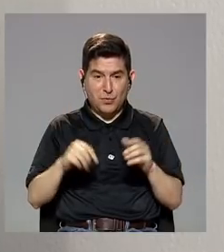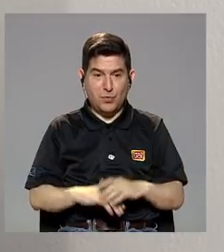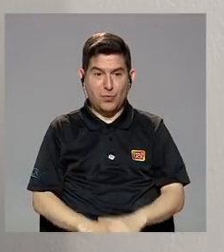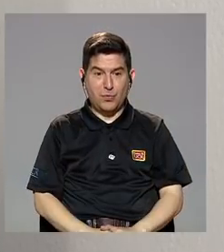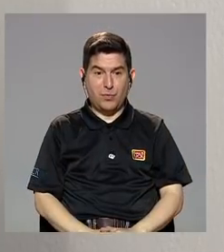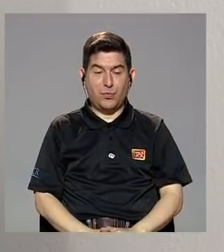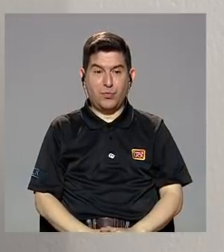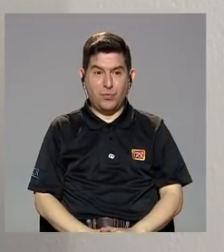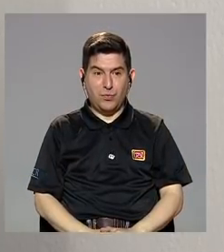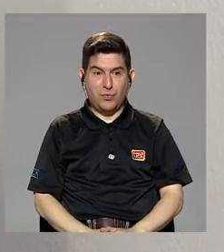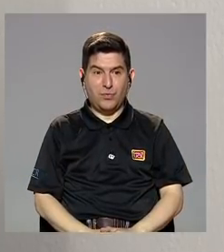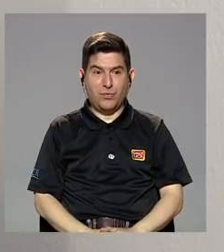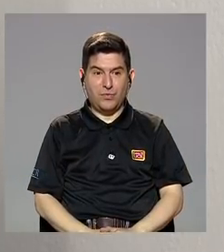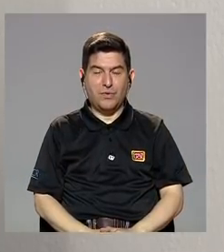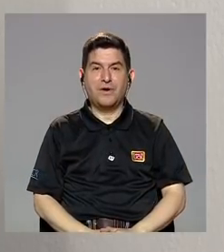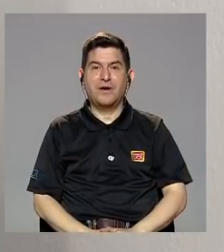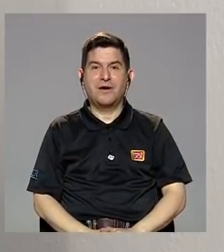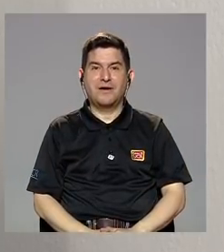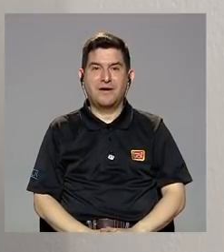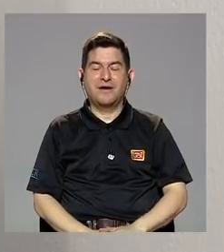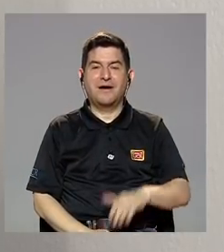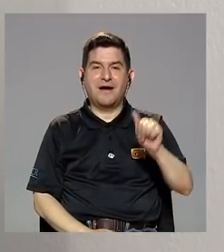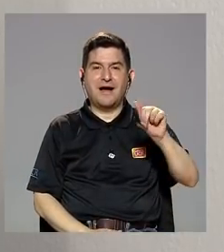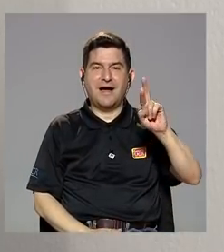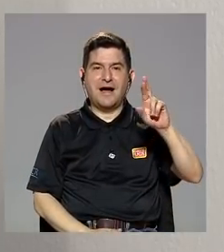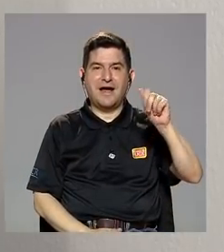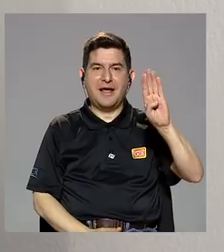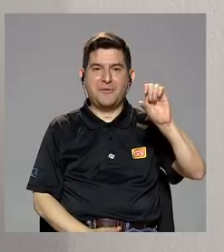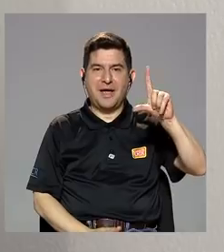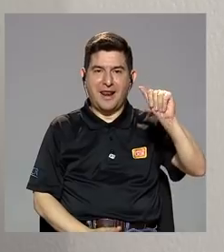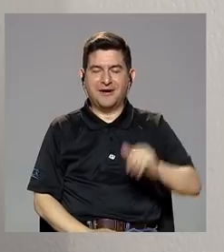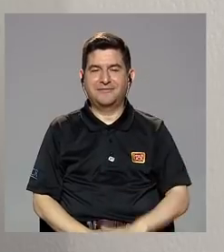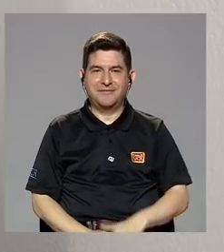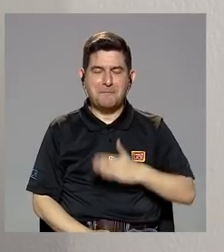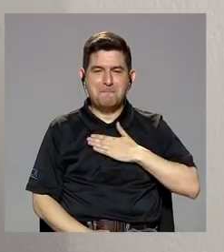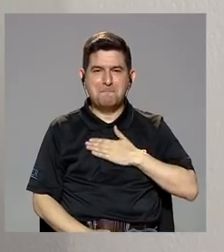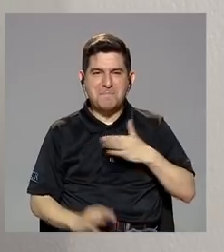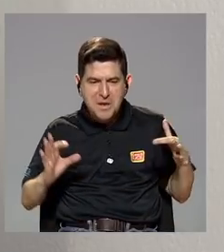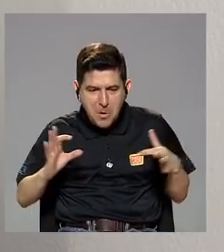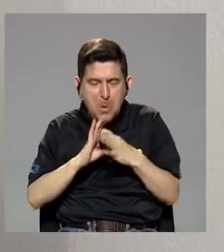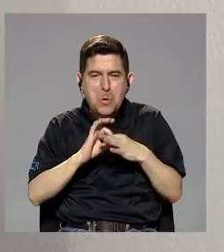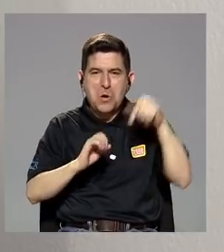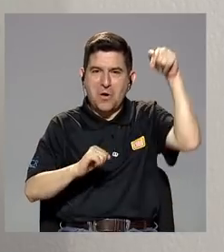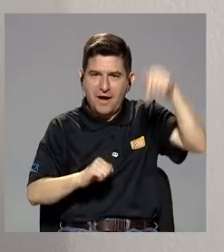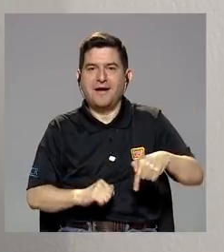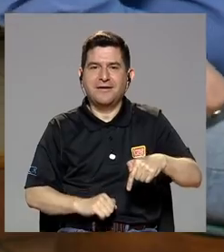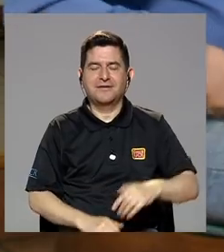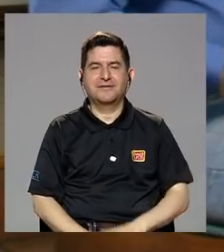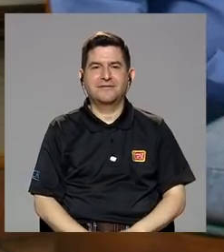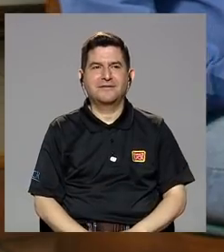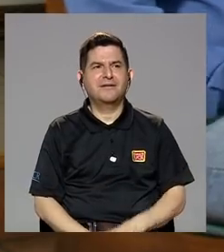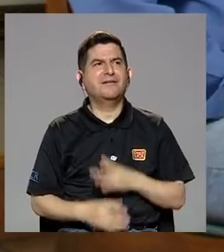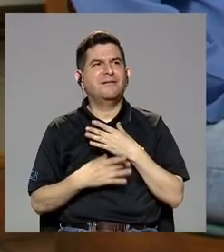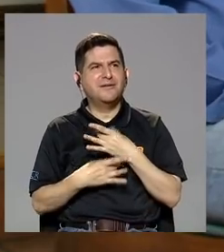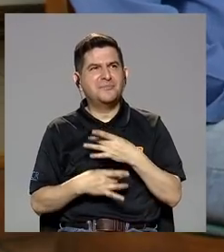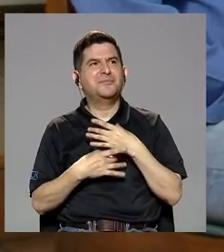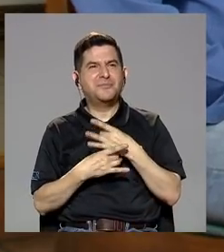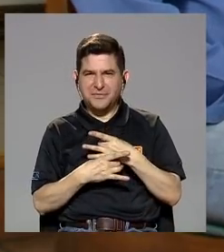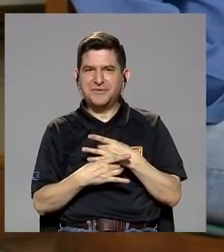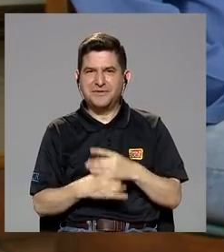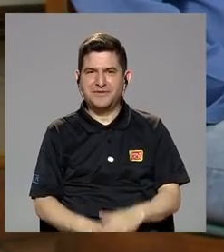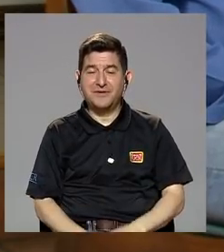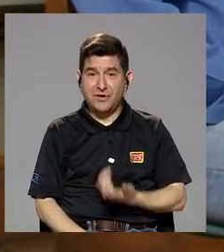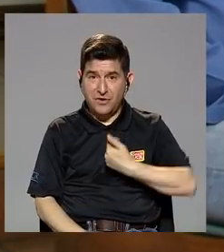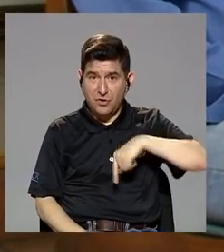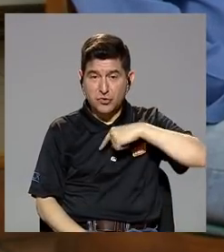todavía dando vueltas he sido el ancla que he tenido yo desde que llegué acá y curiosamente hemos tenido